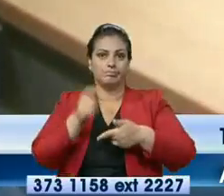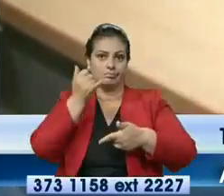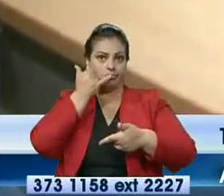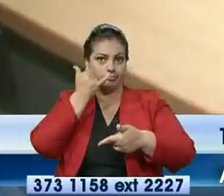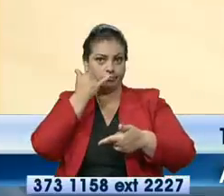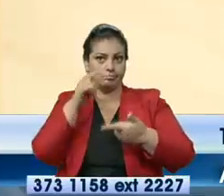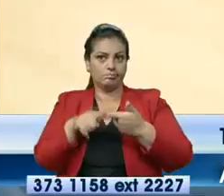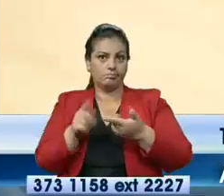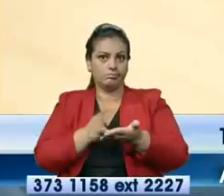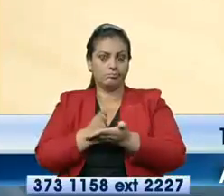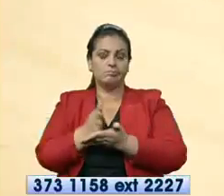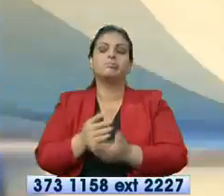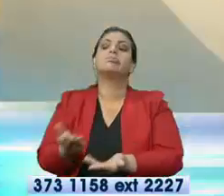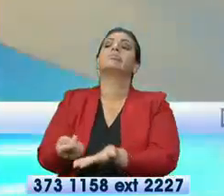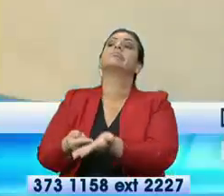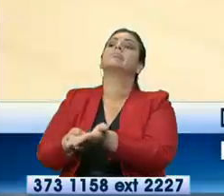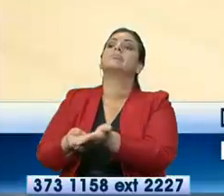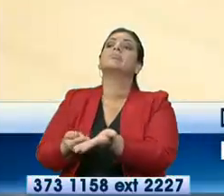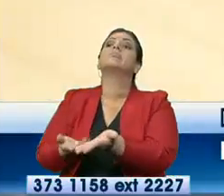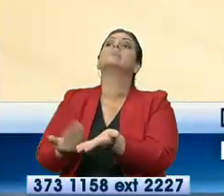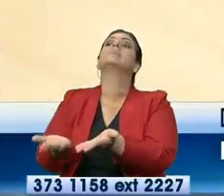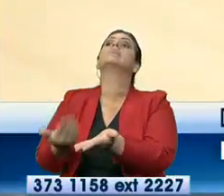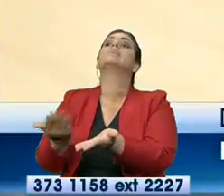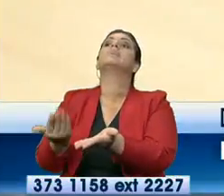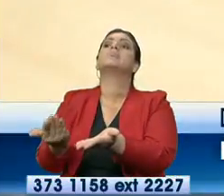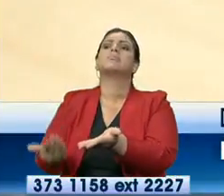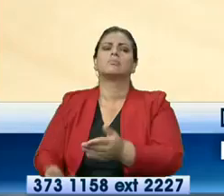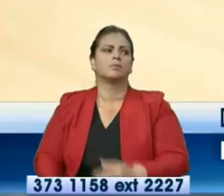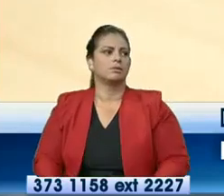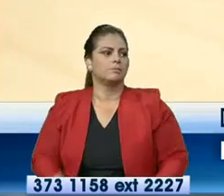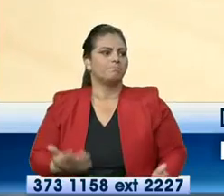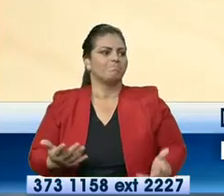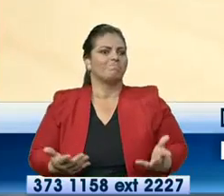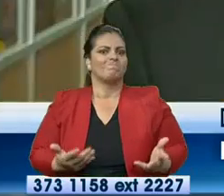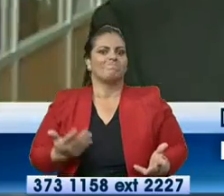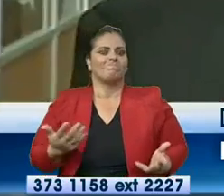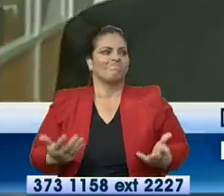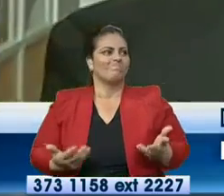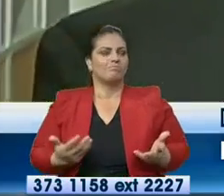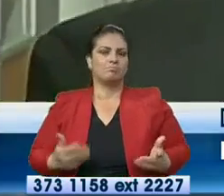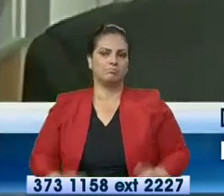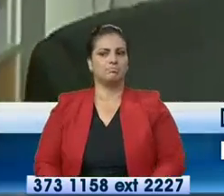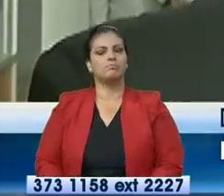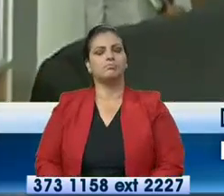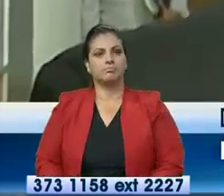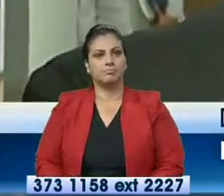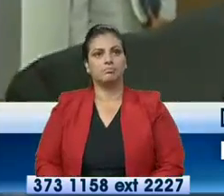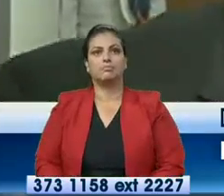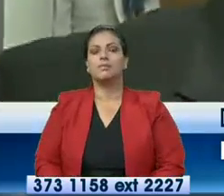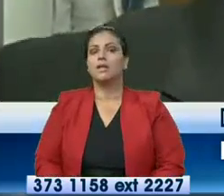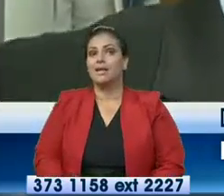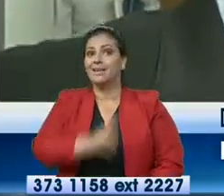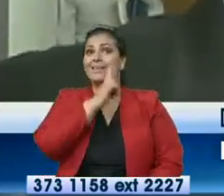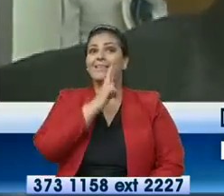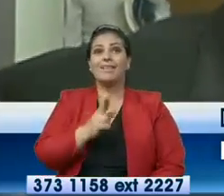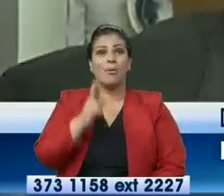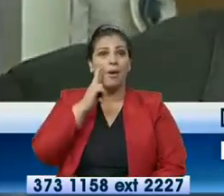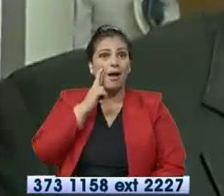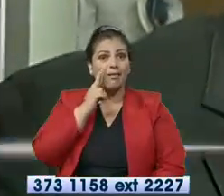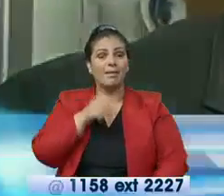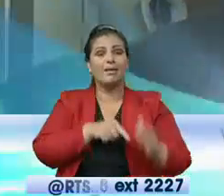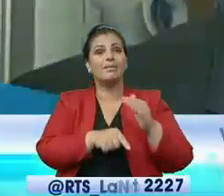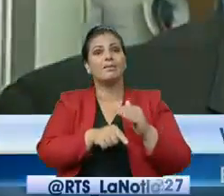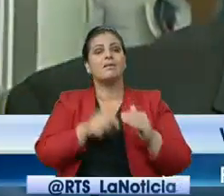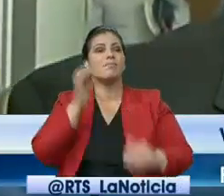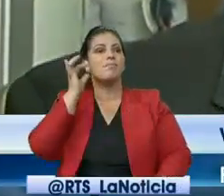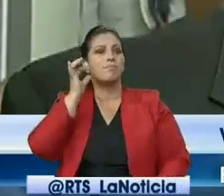pudieron justificar y armas blancas. Asaltaron a tres profesoras que se encontraban comiendo en